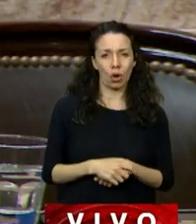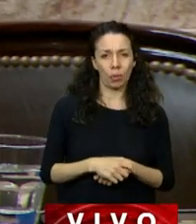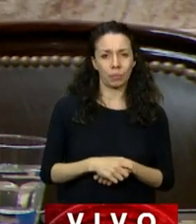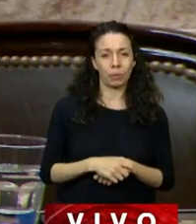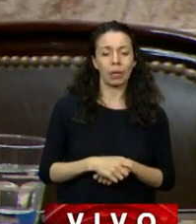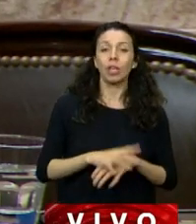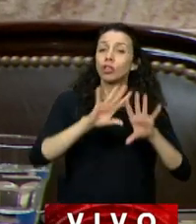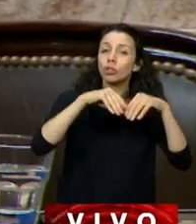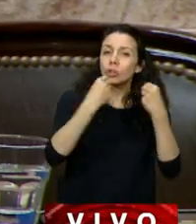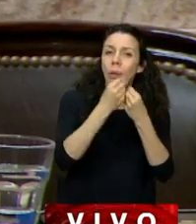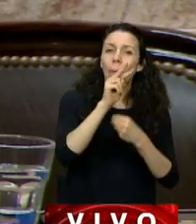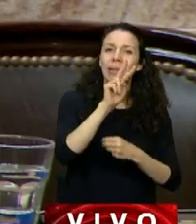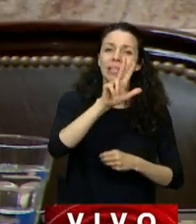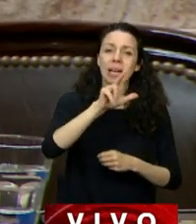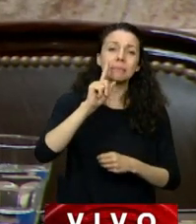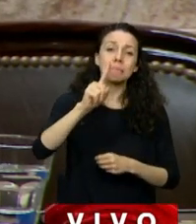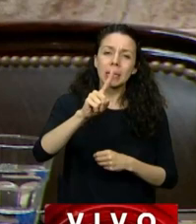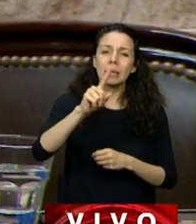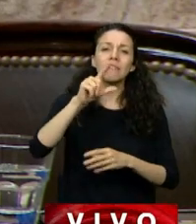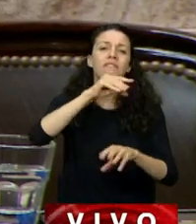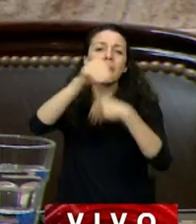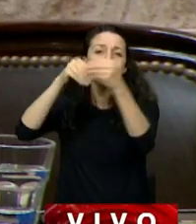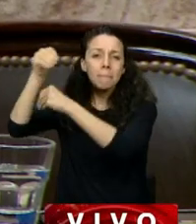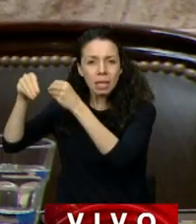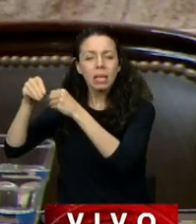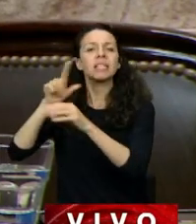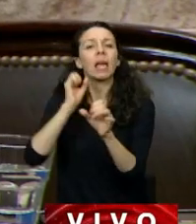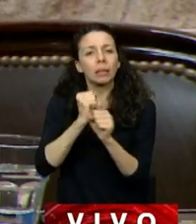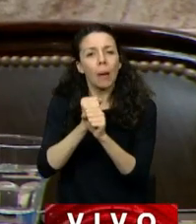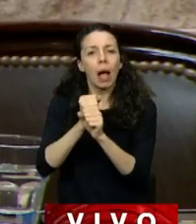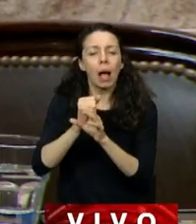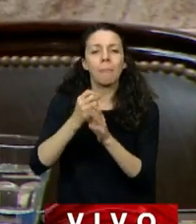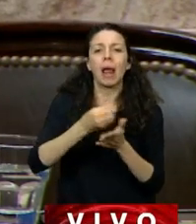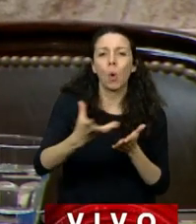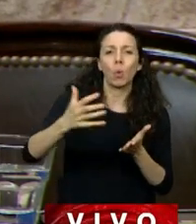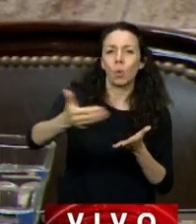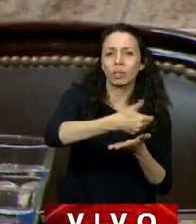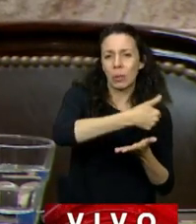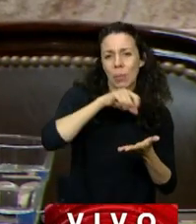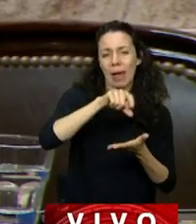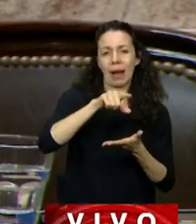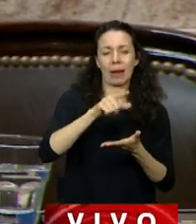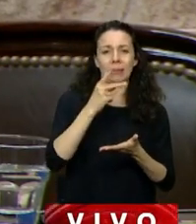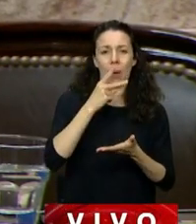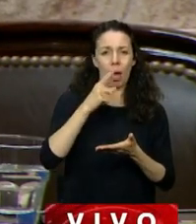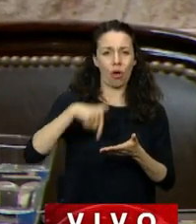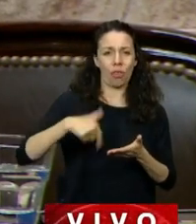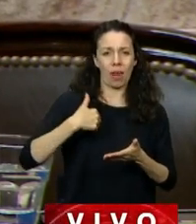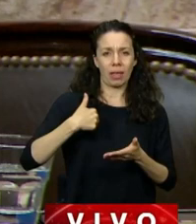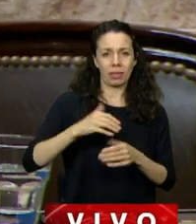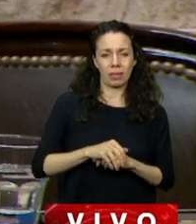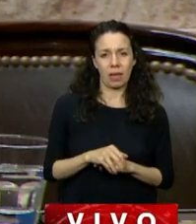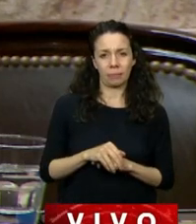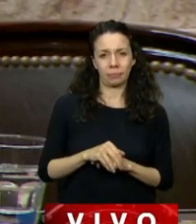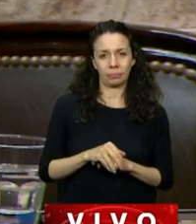mil familias que cultivan tabaco en nuestro país y dependen en forma directa